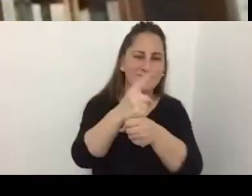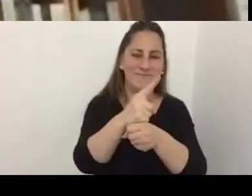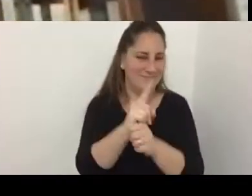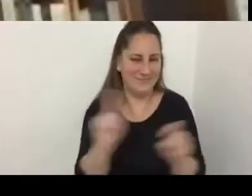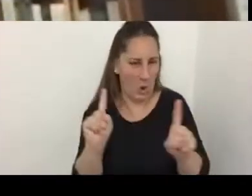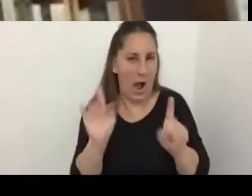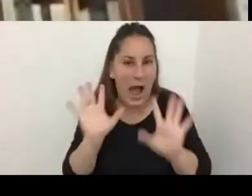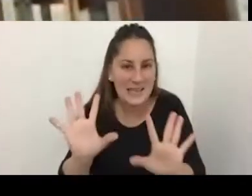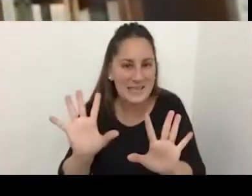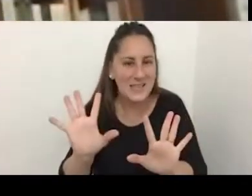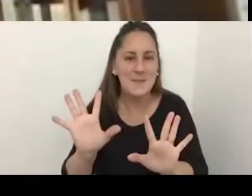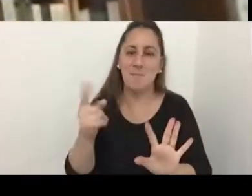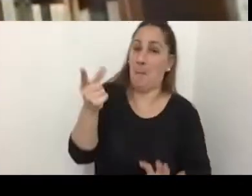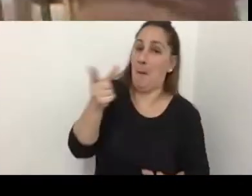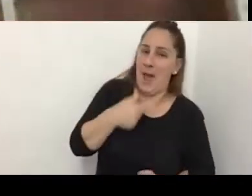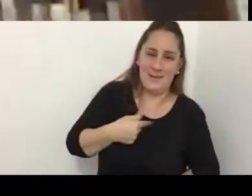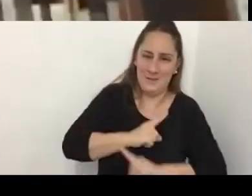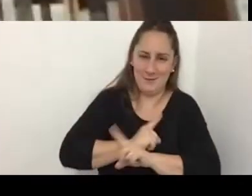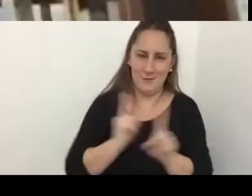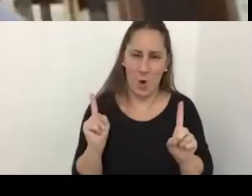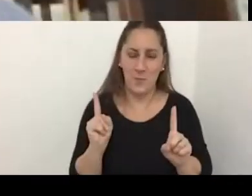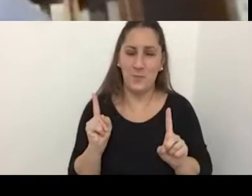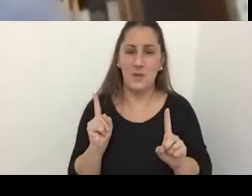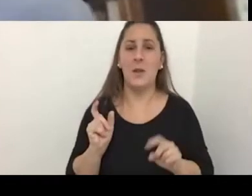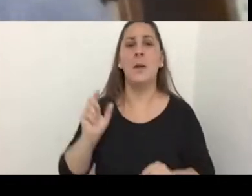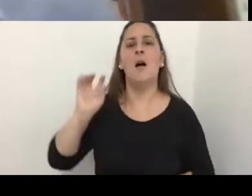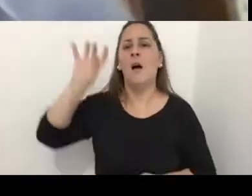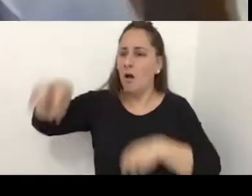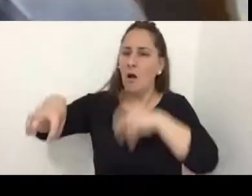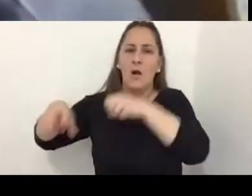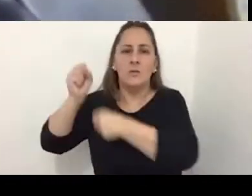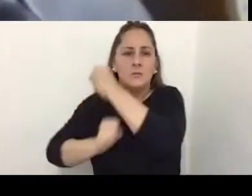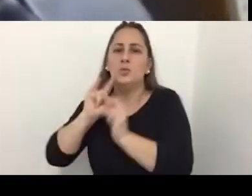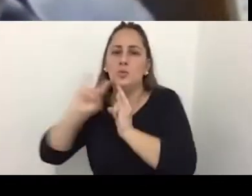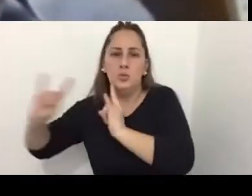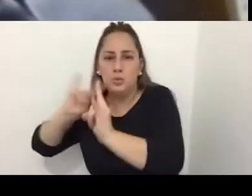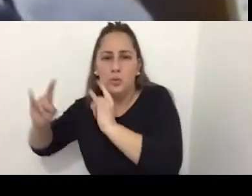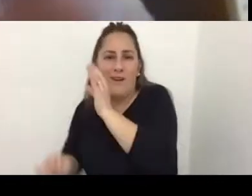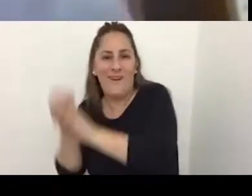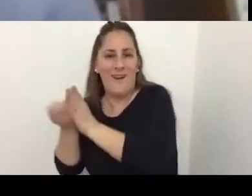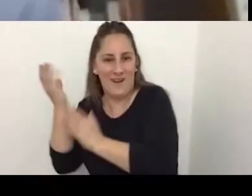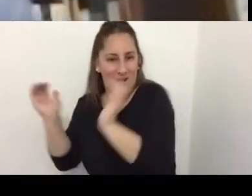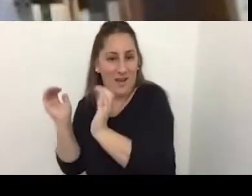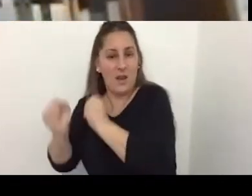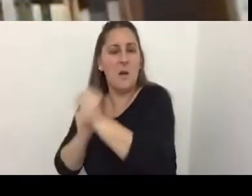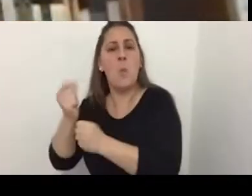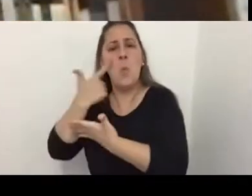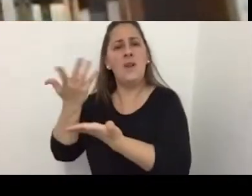ese lado. Y el emprendedurismo que lo presentan como algo tan